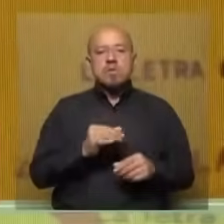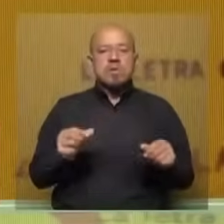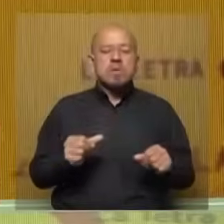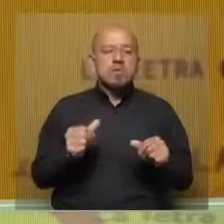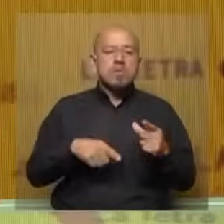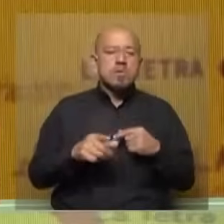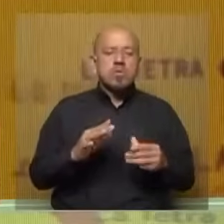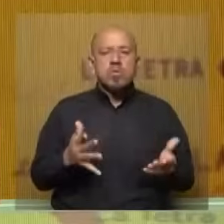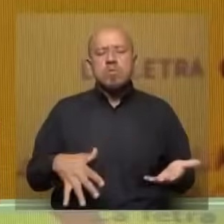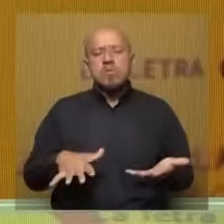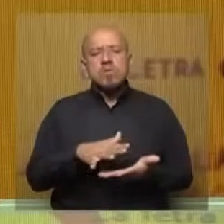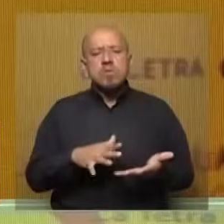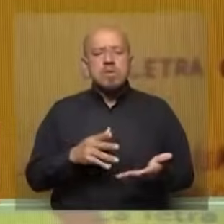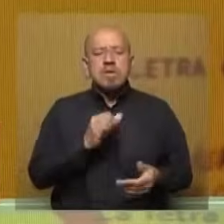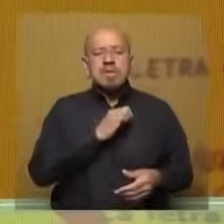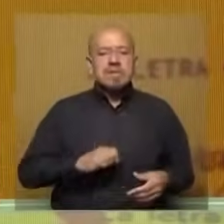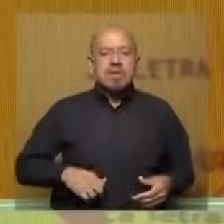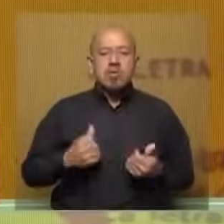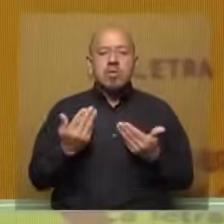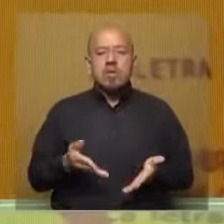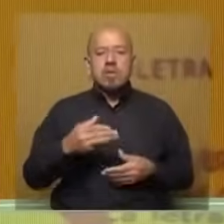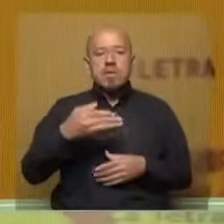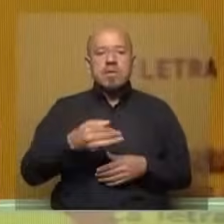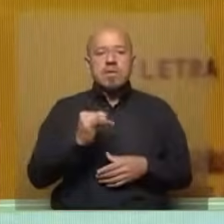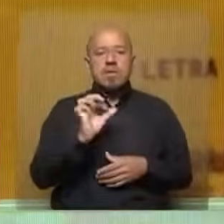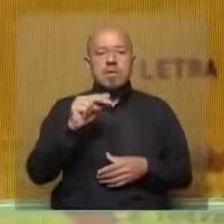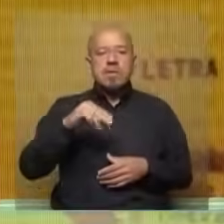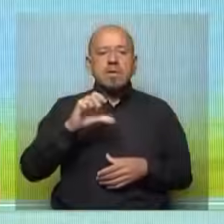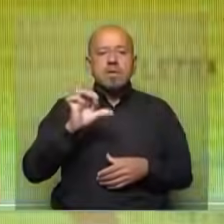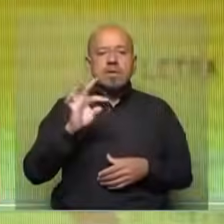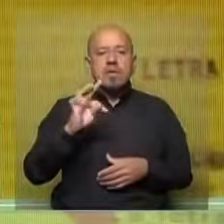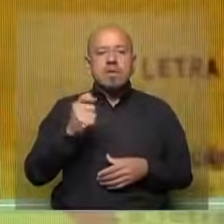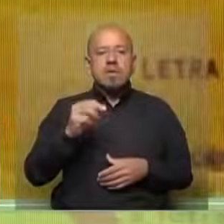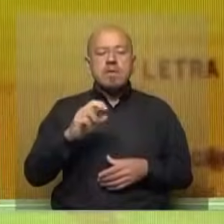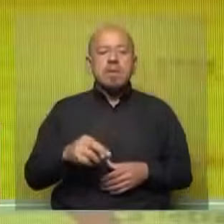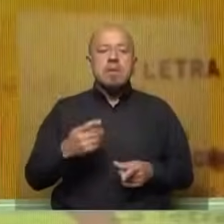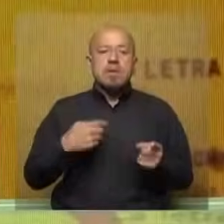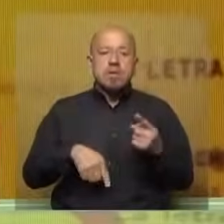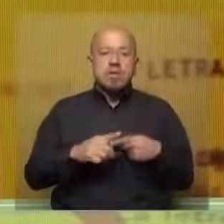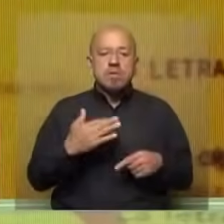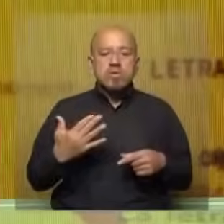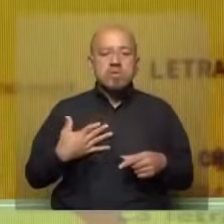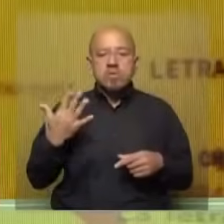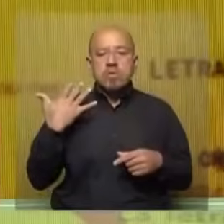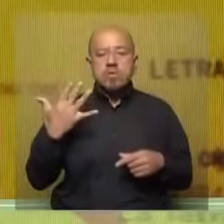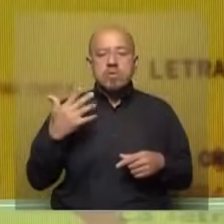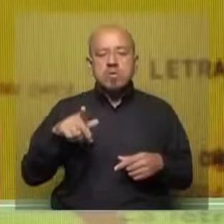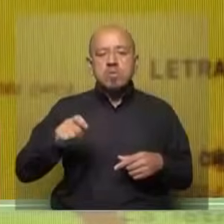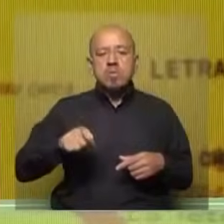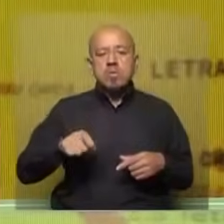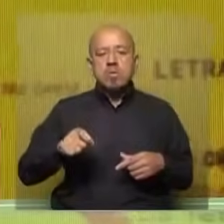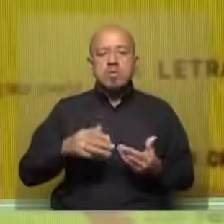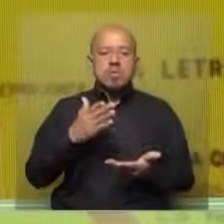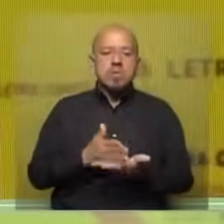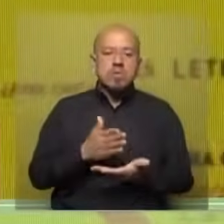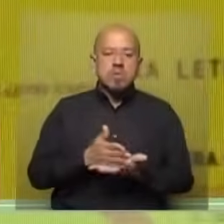estado de bienestar, pero para todas y para todos. En fin, entonces estos valores de justicia,